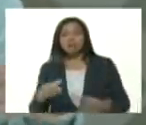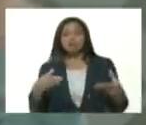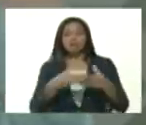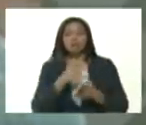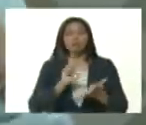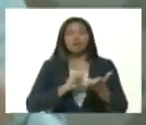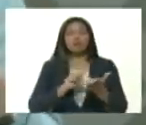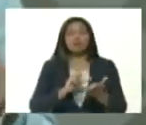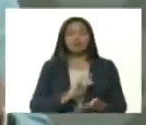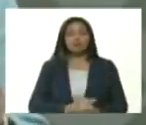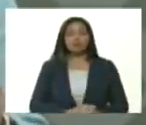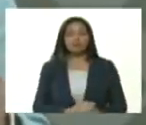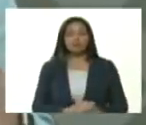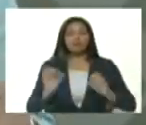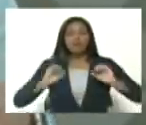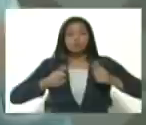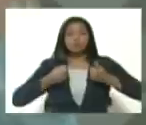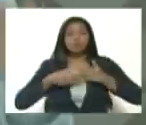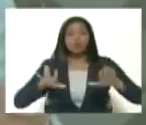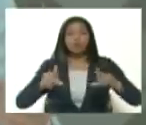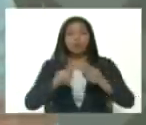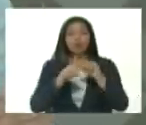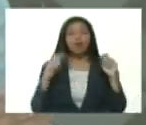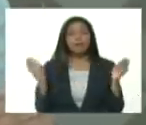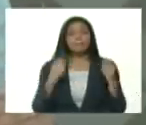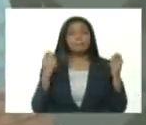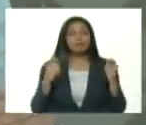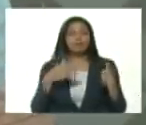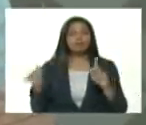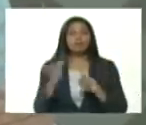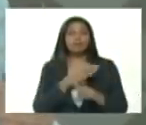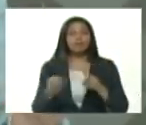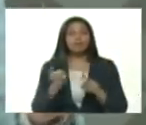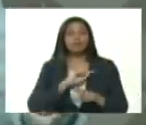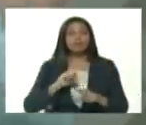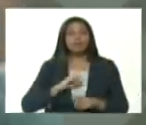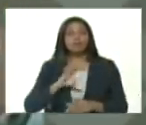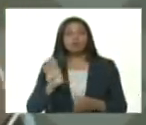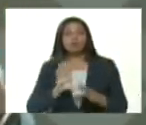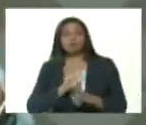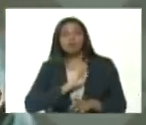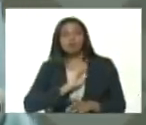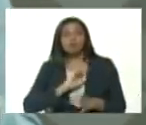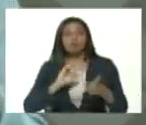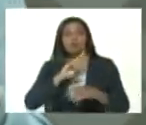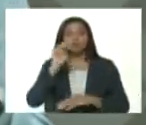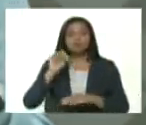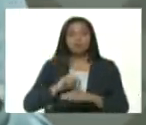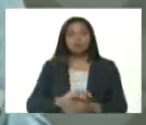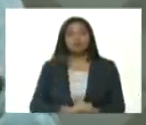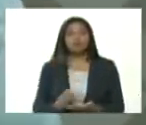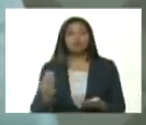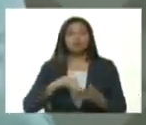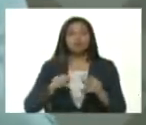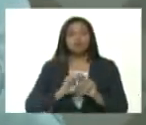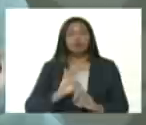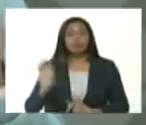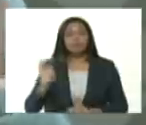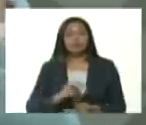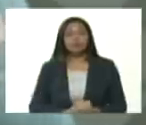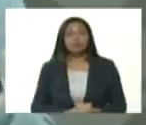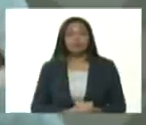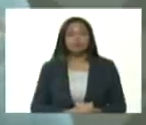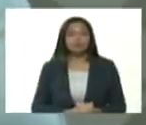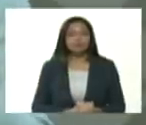Lima, que desencadenaron estas campañas de agresión contra nuestros connacionales. Así que todos están regresando a su patria, presidente,